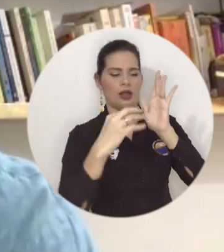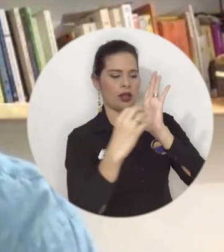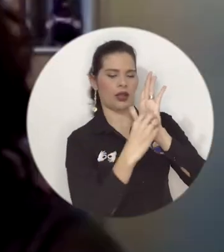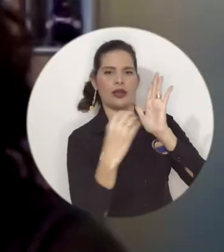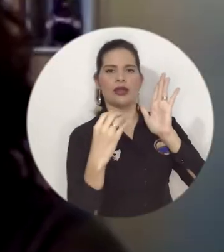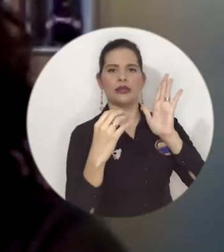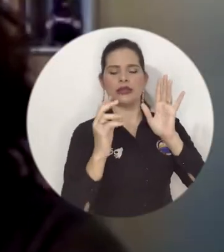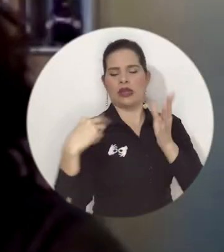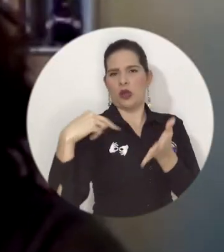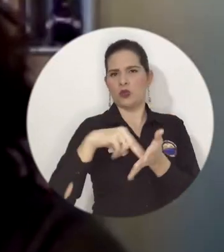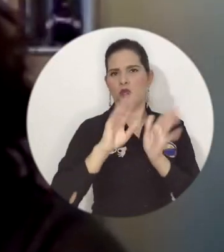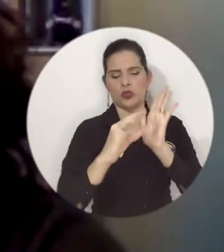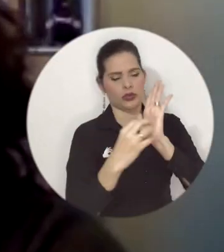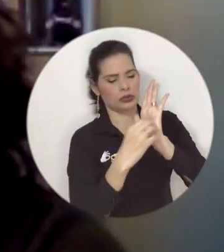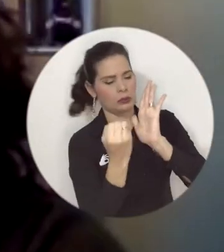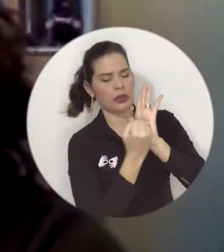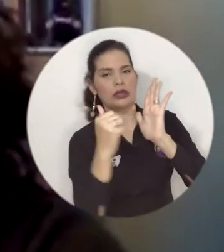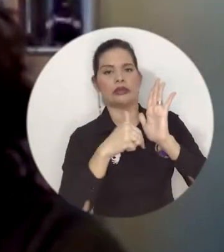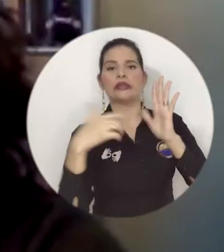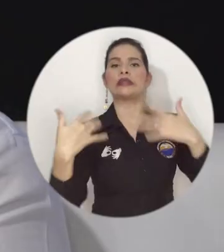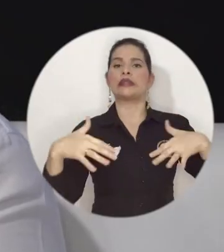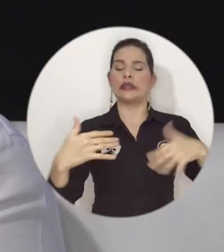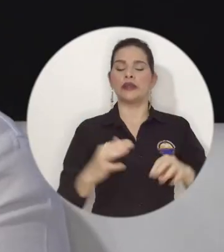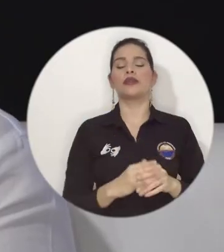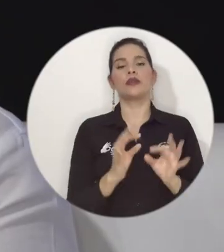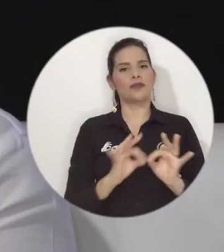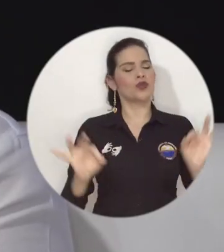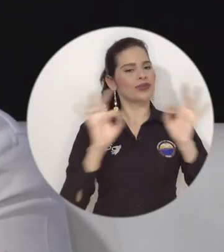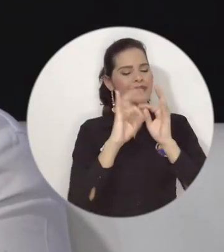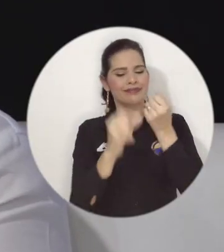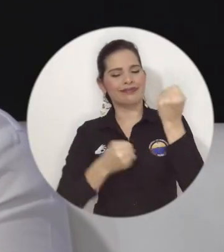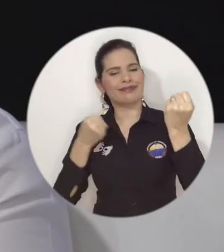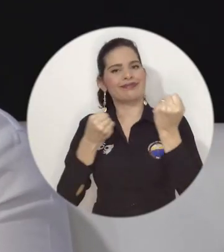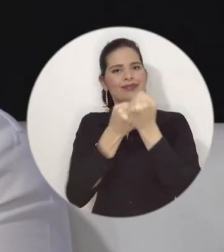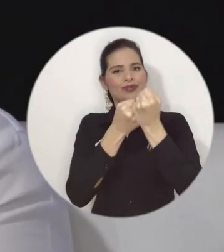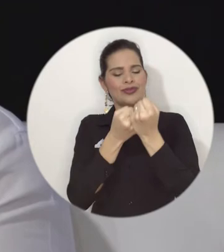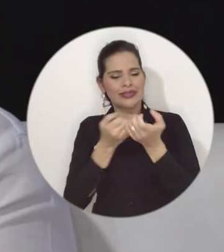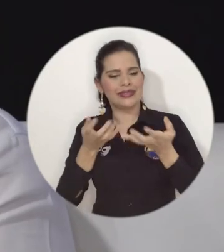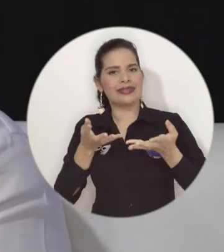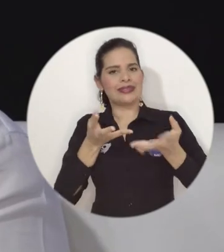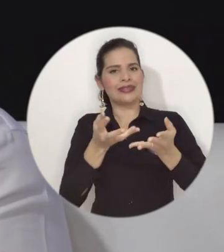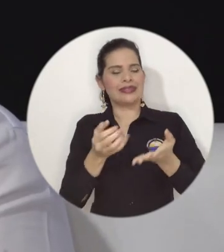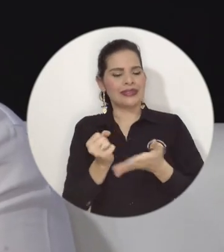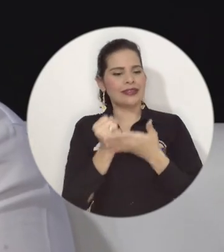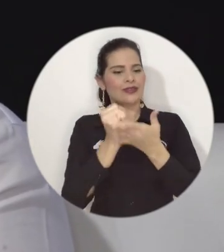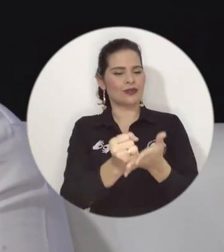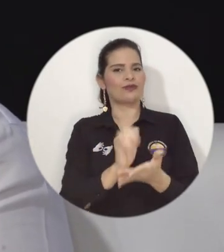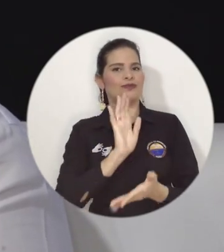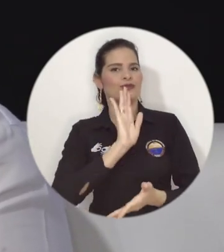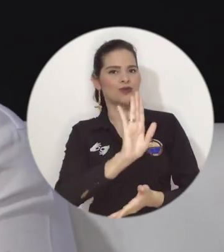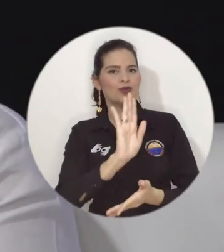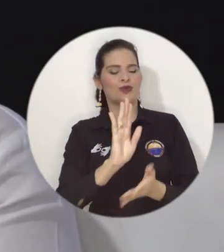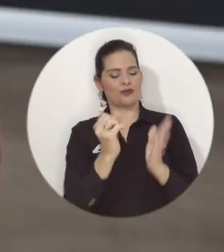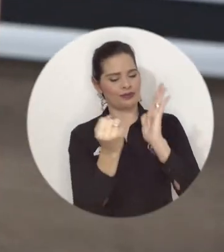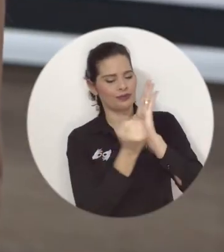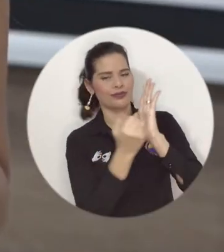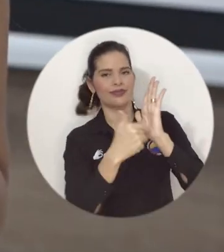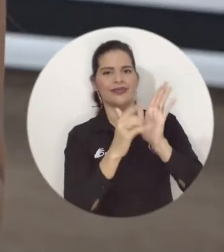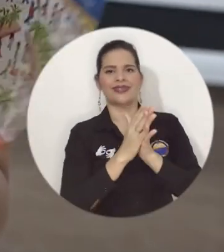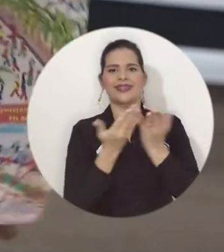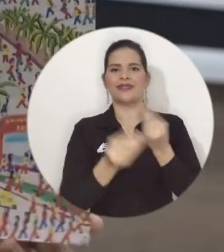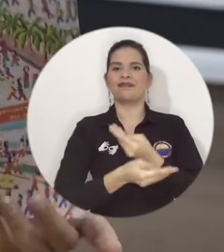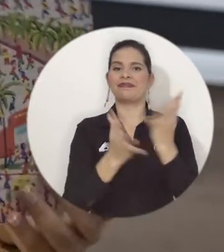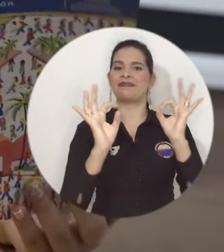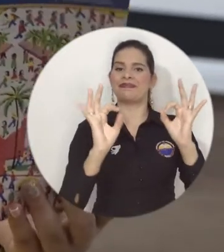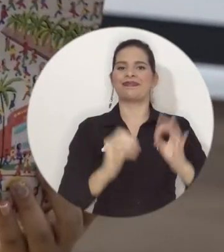fomento editorial, que está ligada a la promoción de lectura y escritura, la editorial de esta Casa de Estudios Superiores está promoviendo talleres para